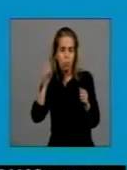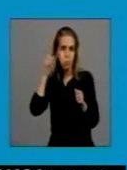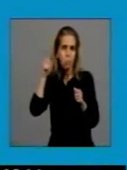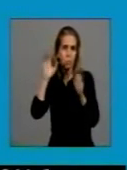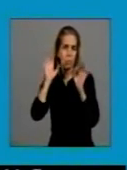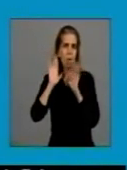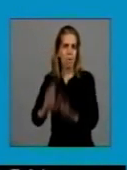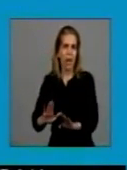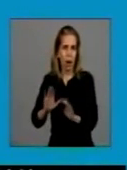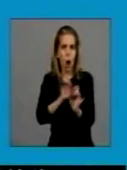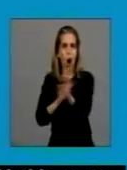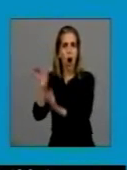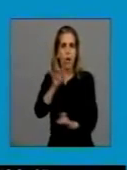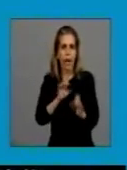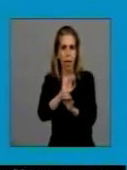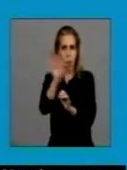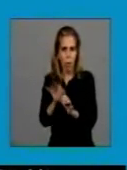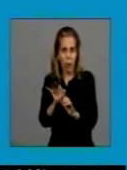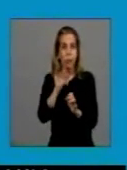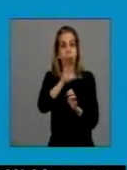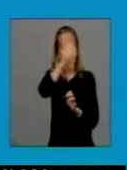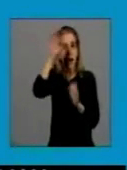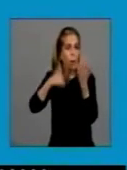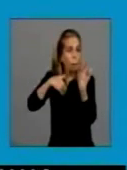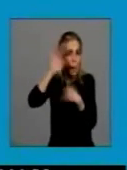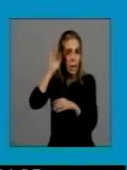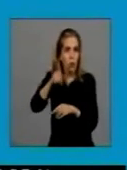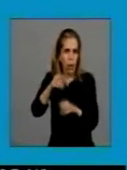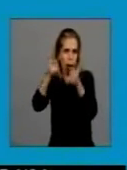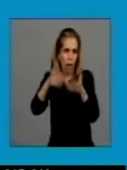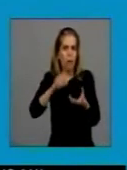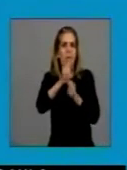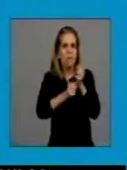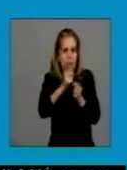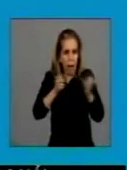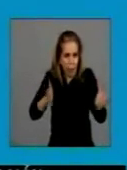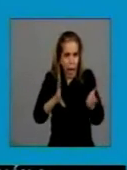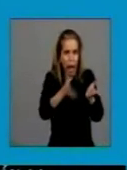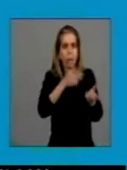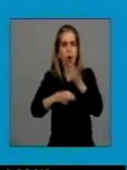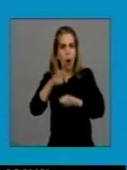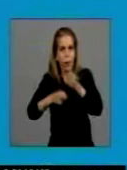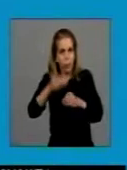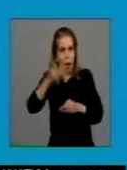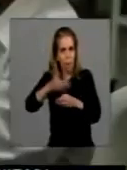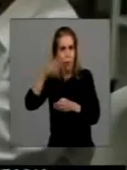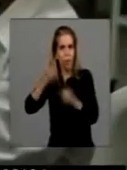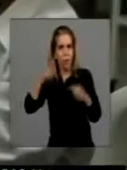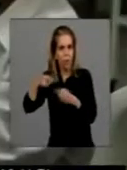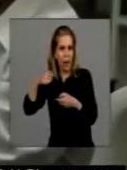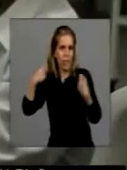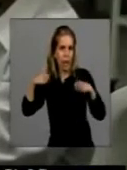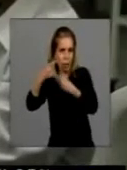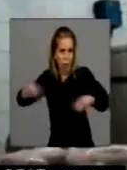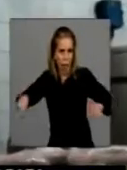del virus. En casi todas las regiones ya están en marcha fábricas, comercios y diversos emprendimientos productivos.